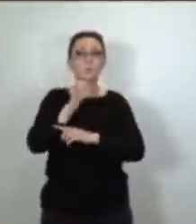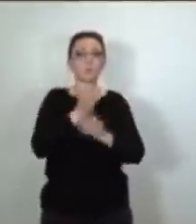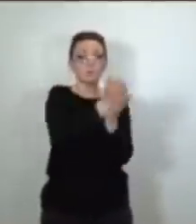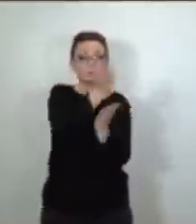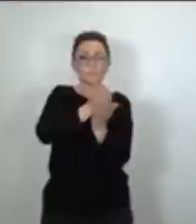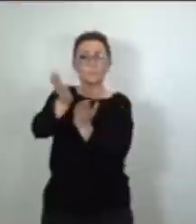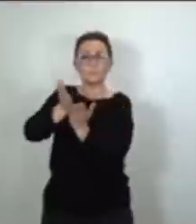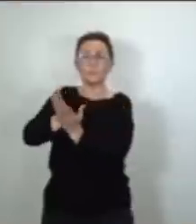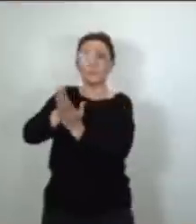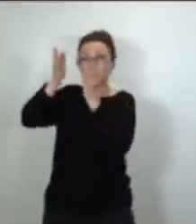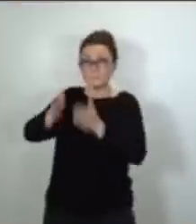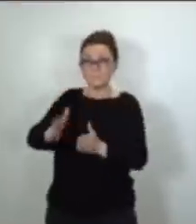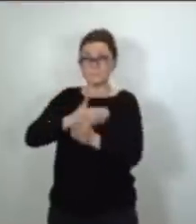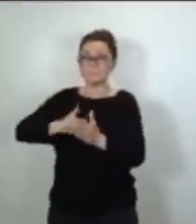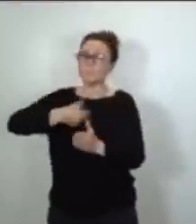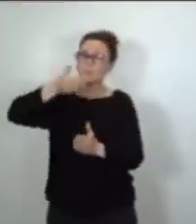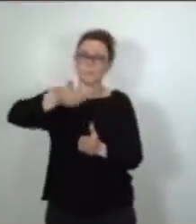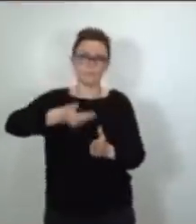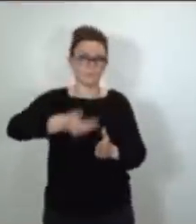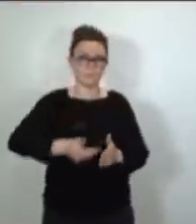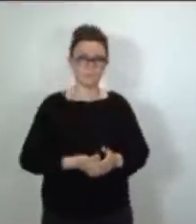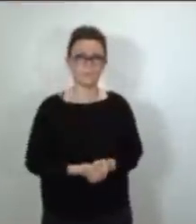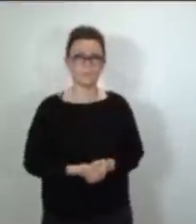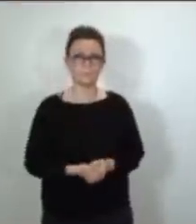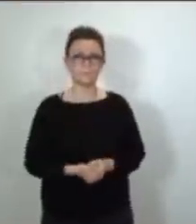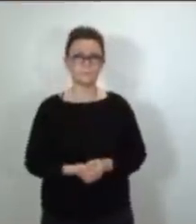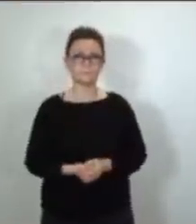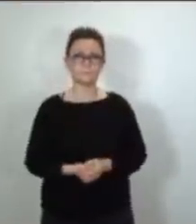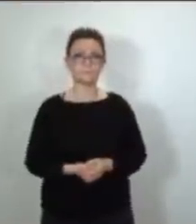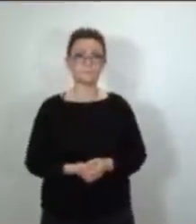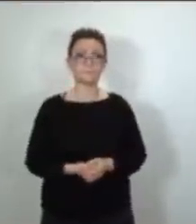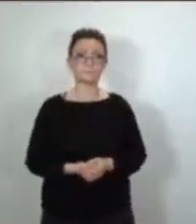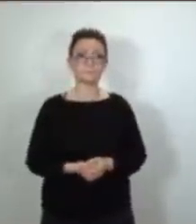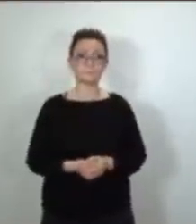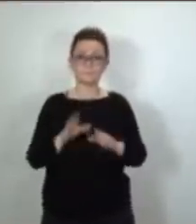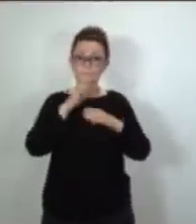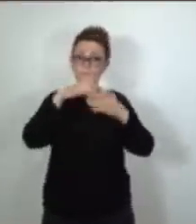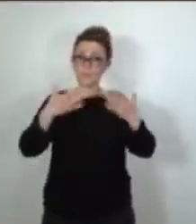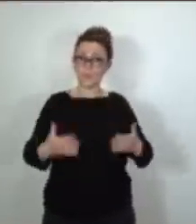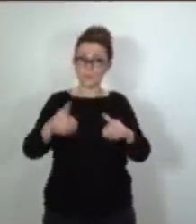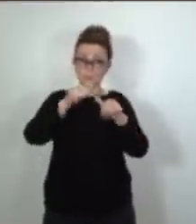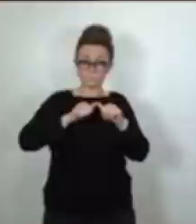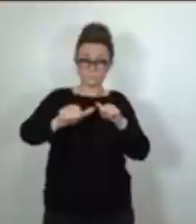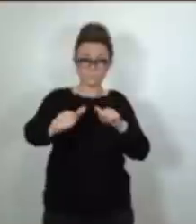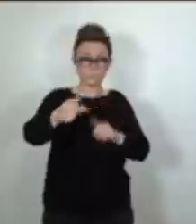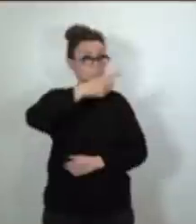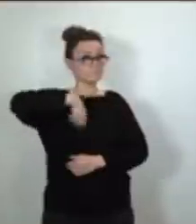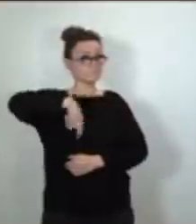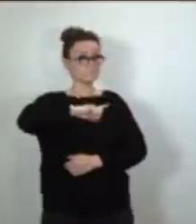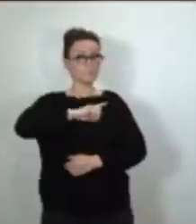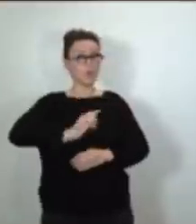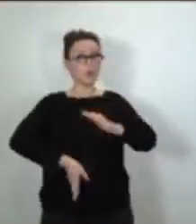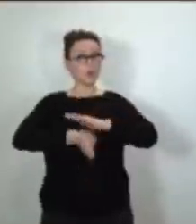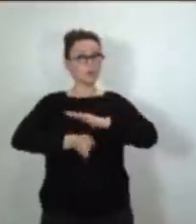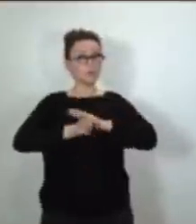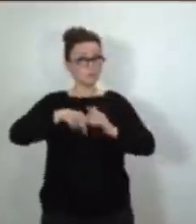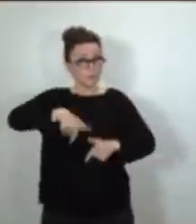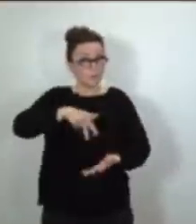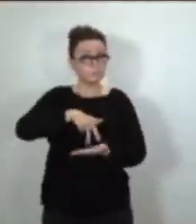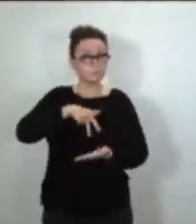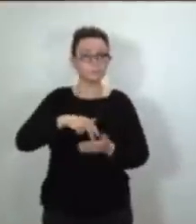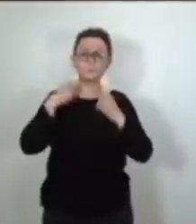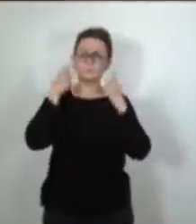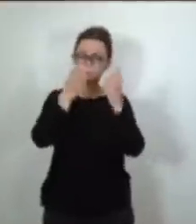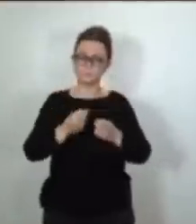sido absolutamente imprescindible. A partir de ahora, quienes nos quedamos, nos vamos a esforzar al máximo para que también